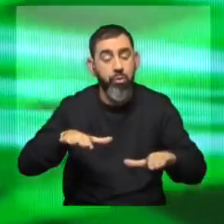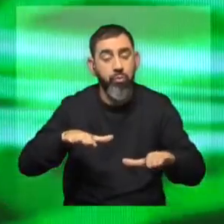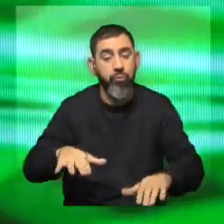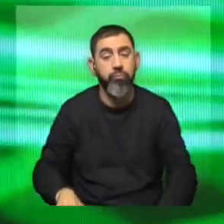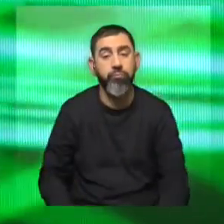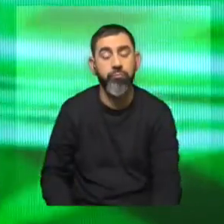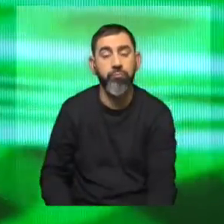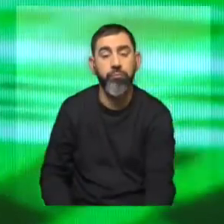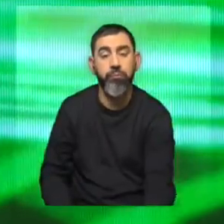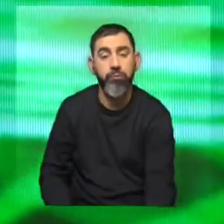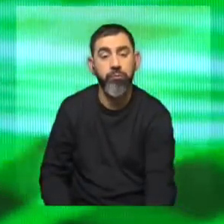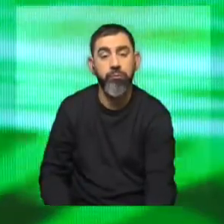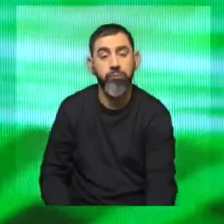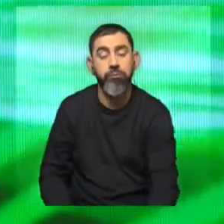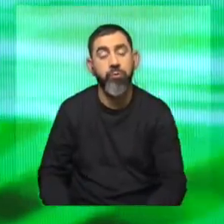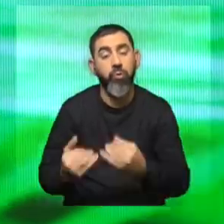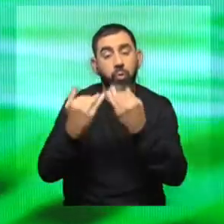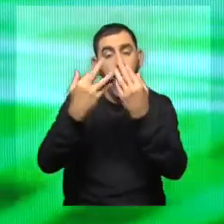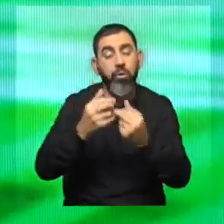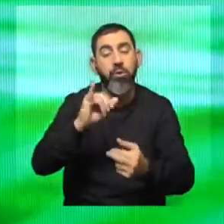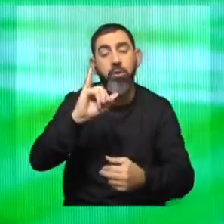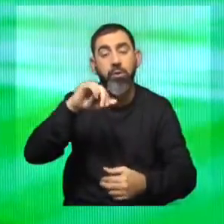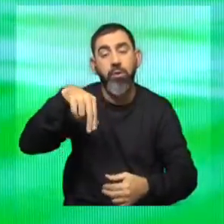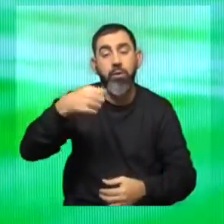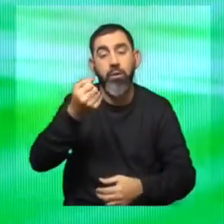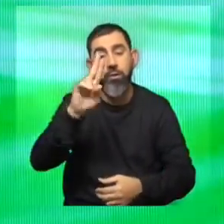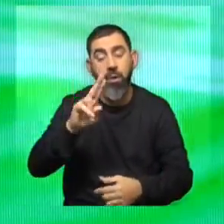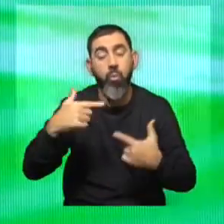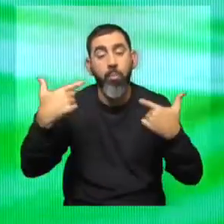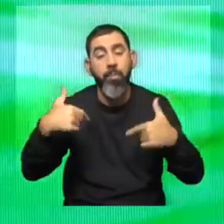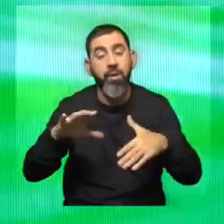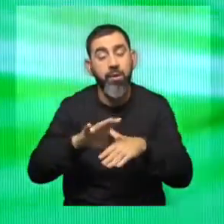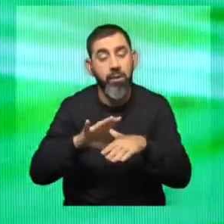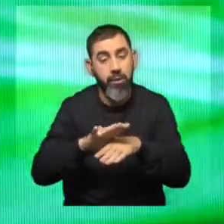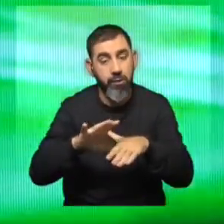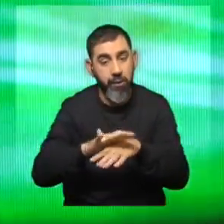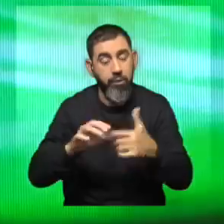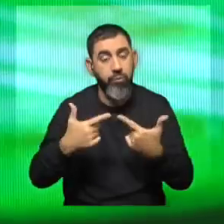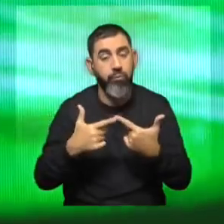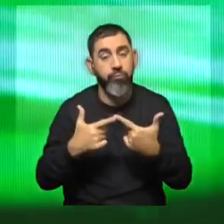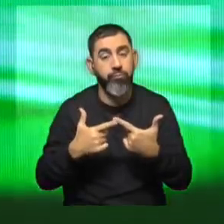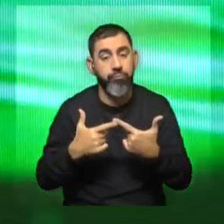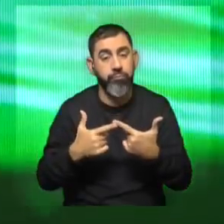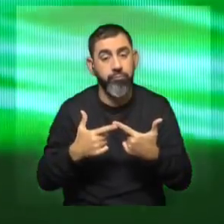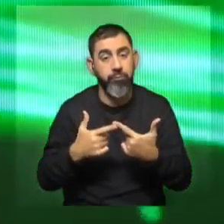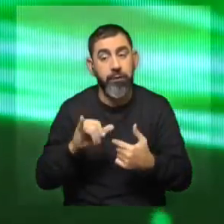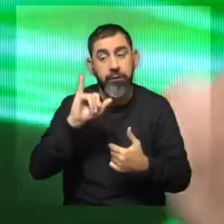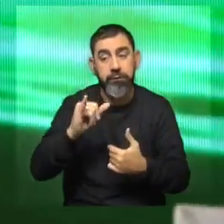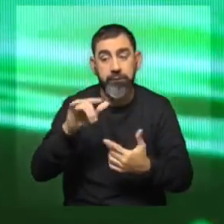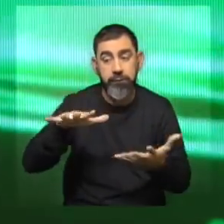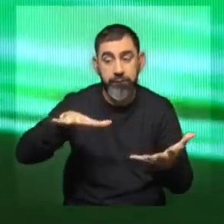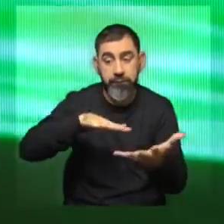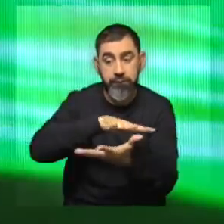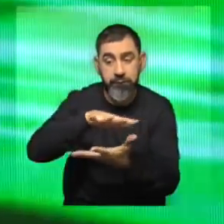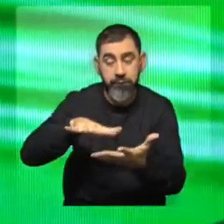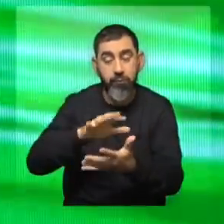recién de forma articulada con el inao con el Ministerio de desarrollo social este para cuando vienen esas